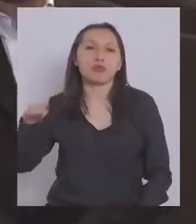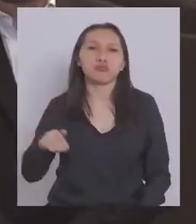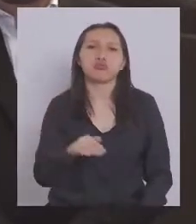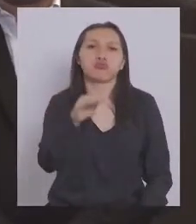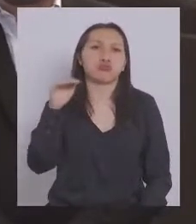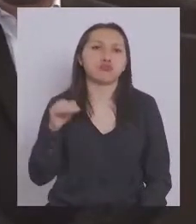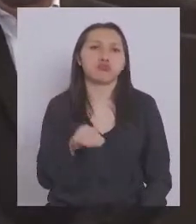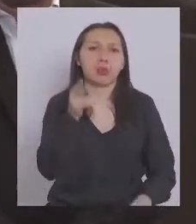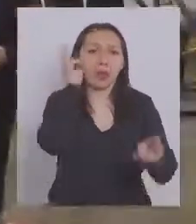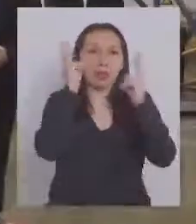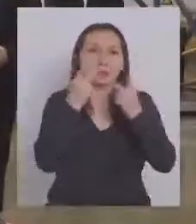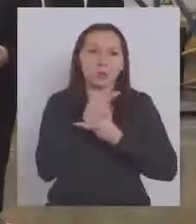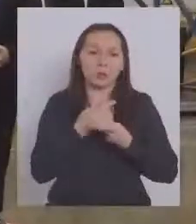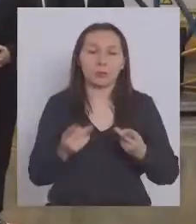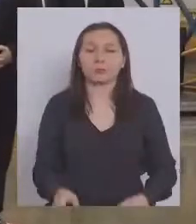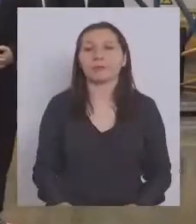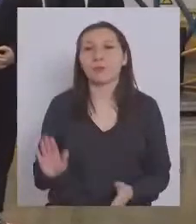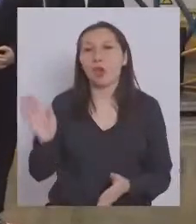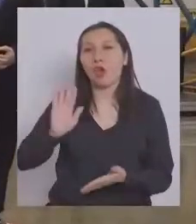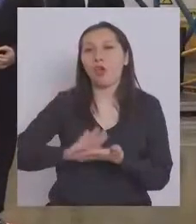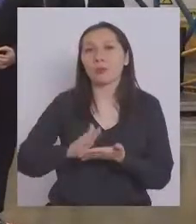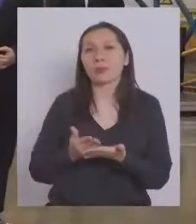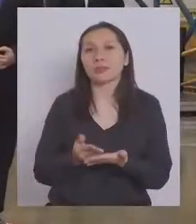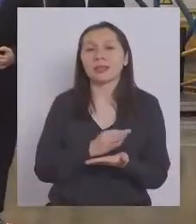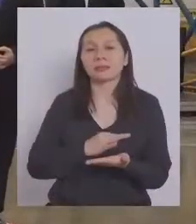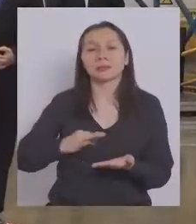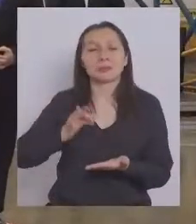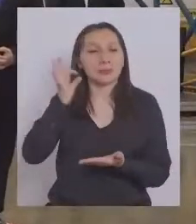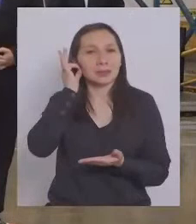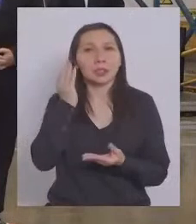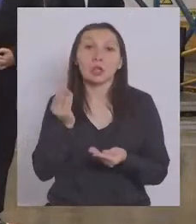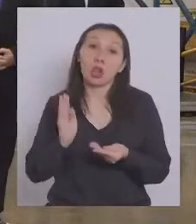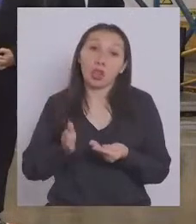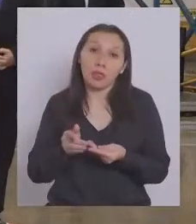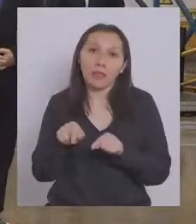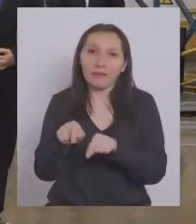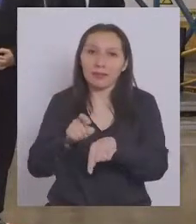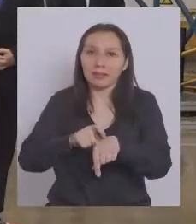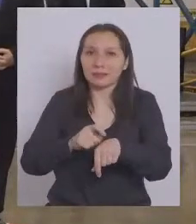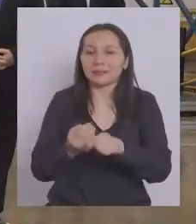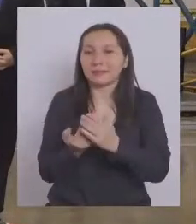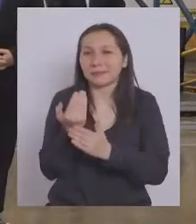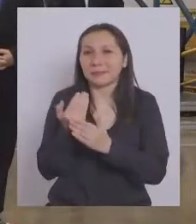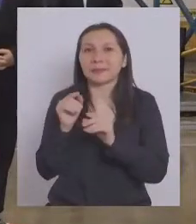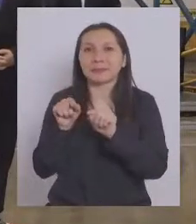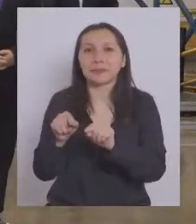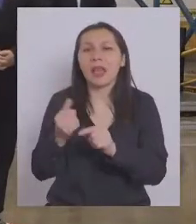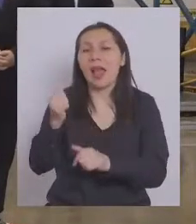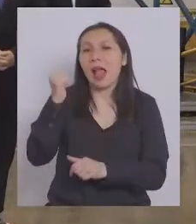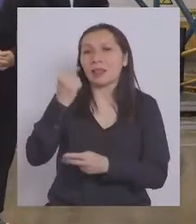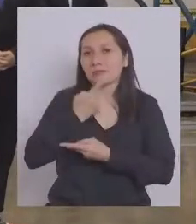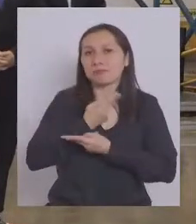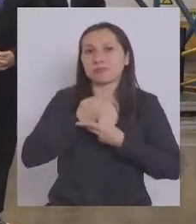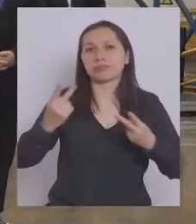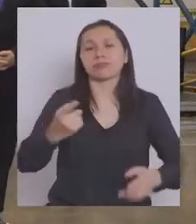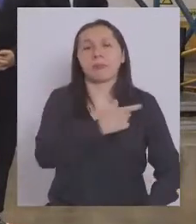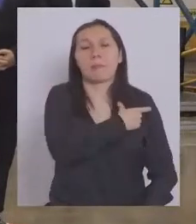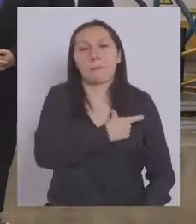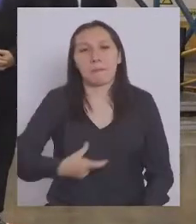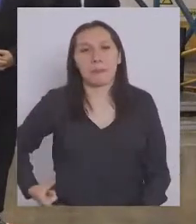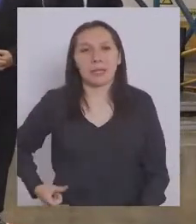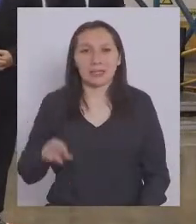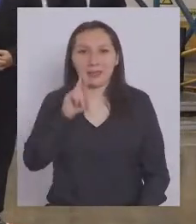transporte público. ¿Cómo está, ministra? Buenos días todavía. Preguntarle por el anuncio que realizó ayer el presidente de la